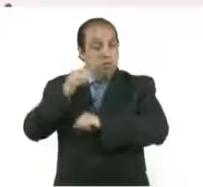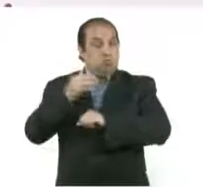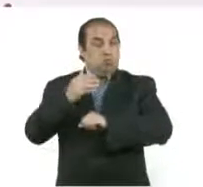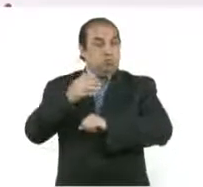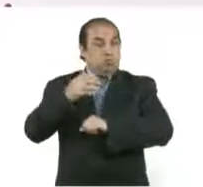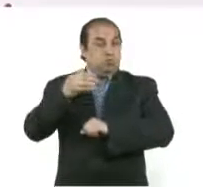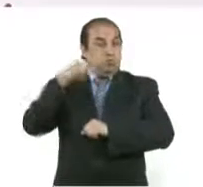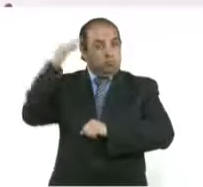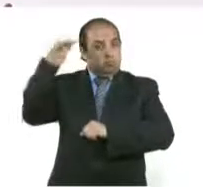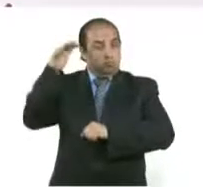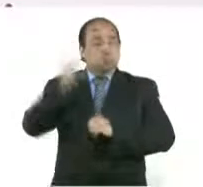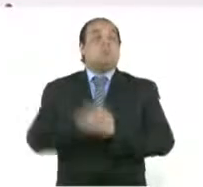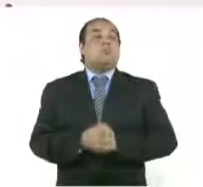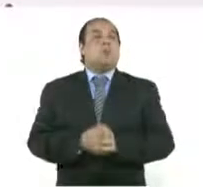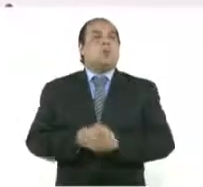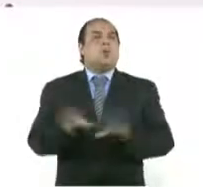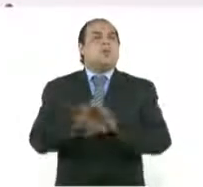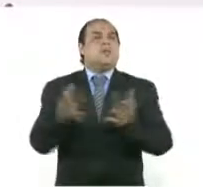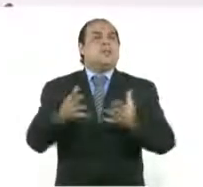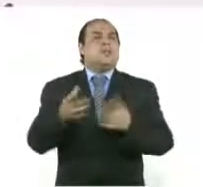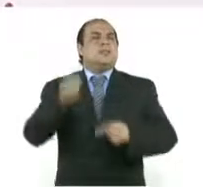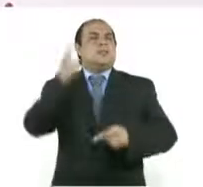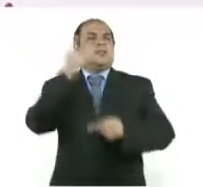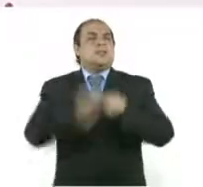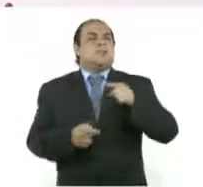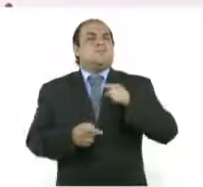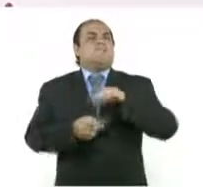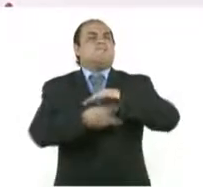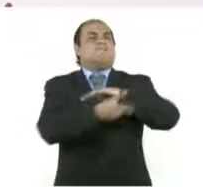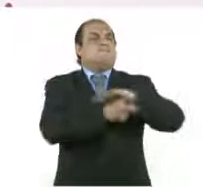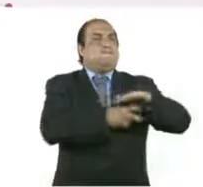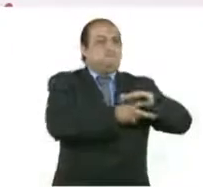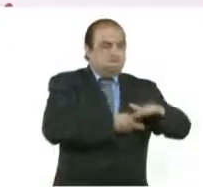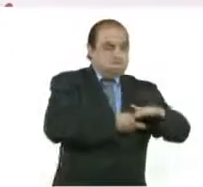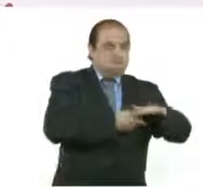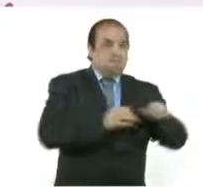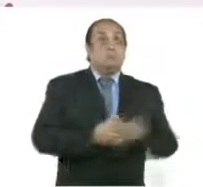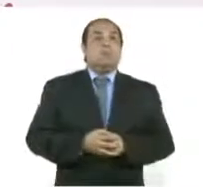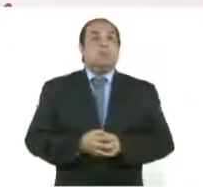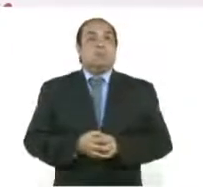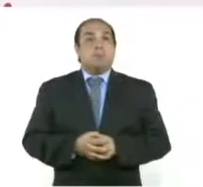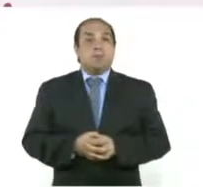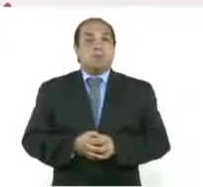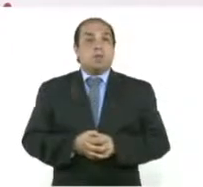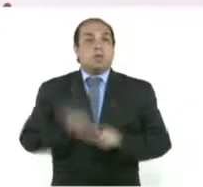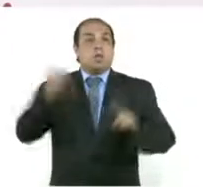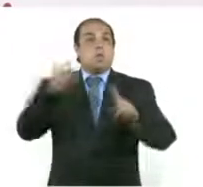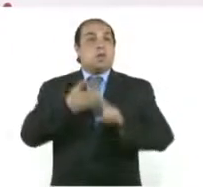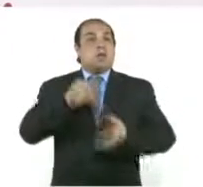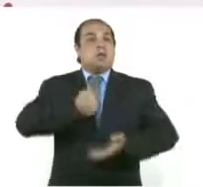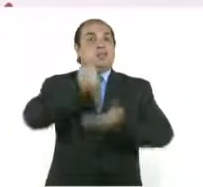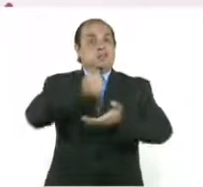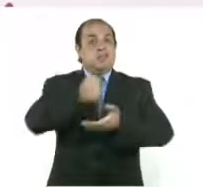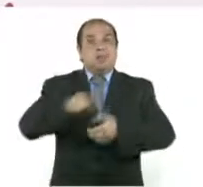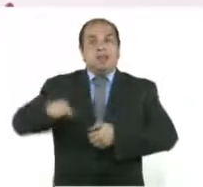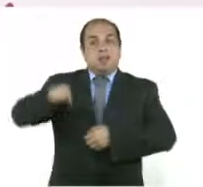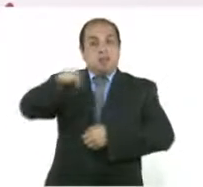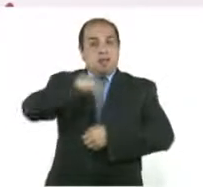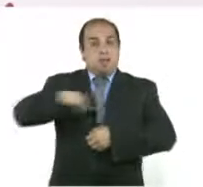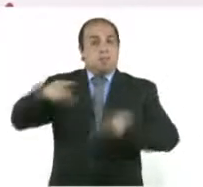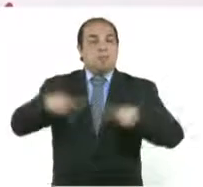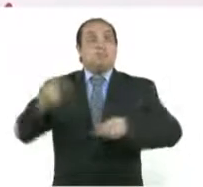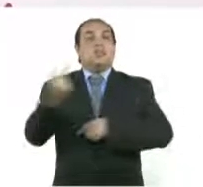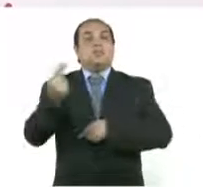la corrupción y poniendo el dinero en lo que la gente necesita. Este gobierno